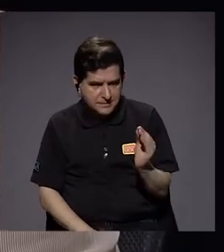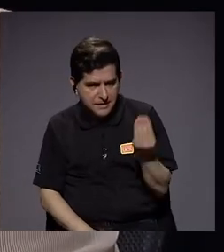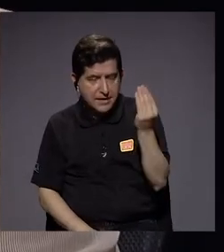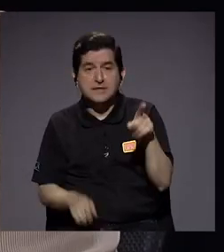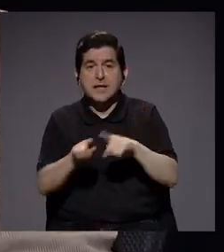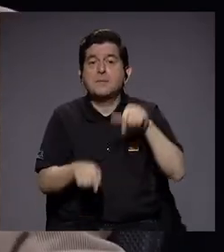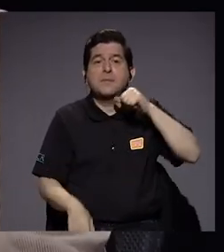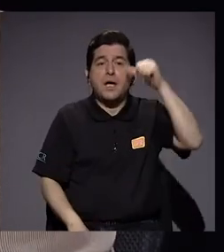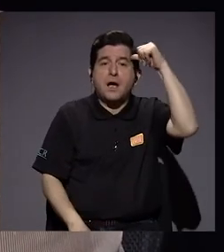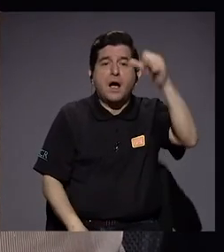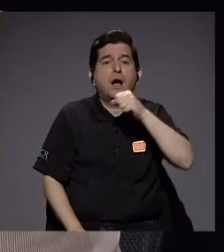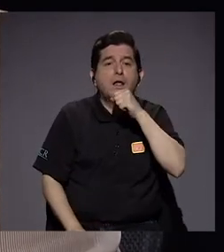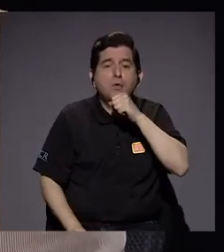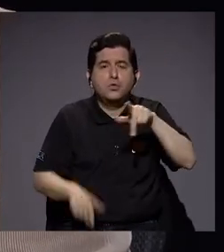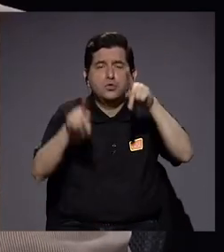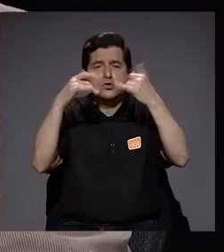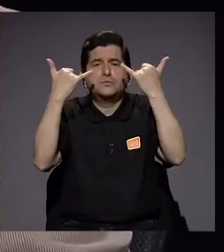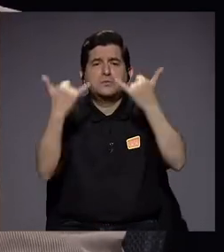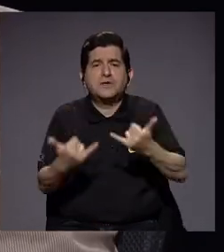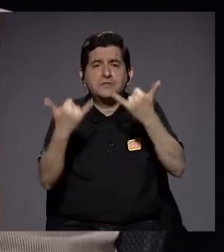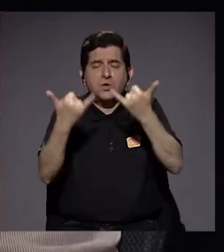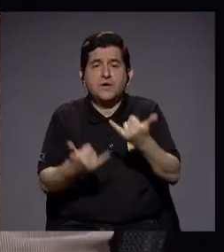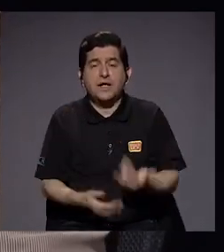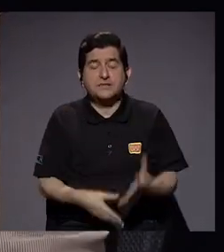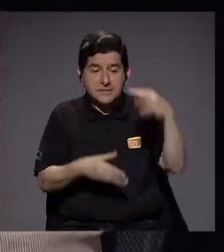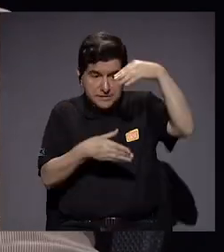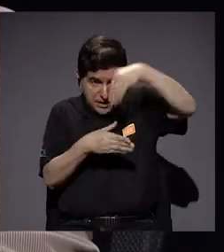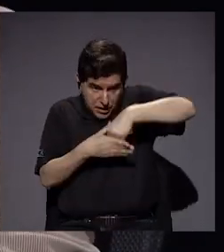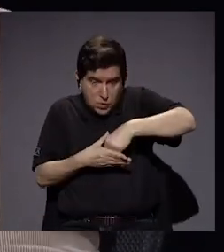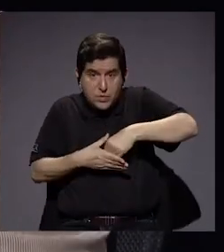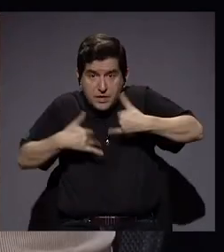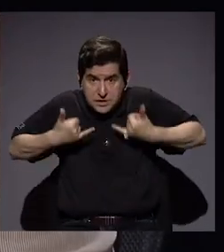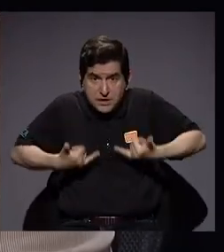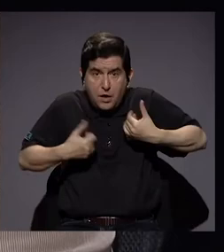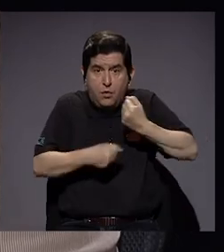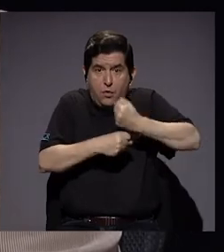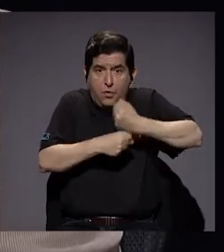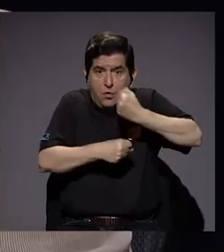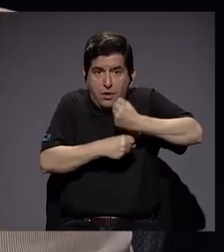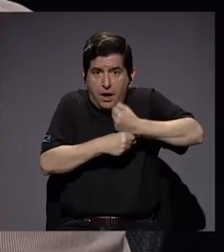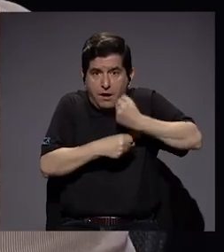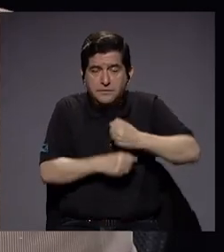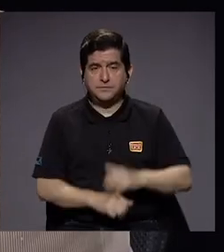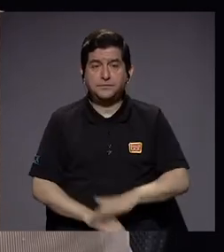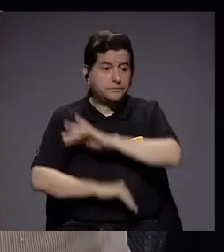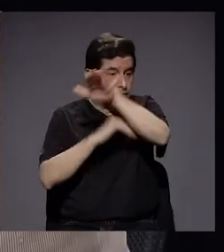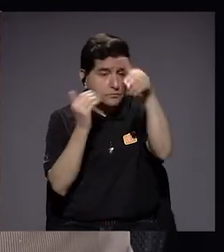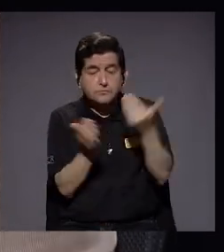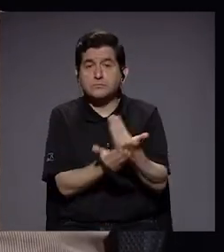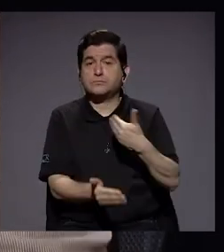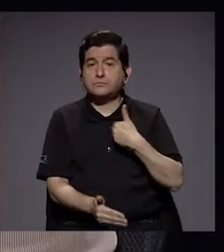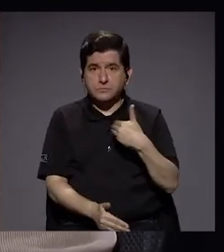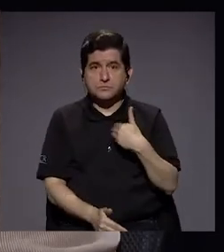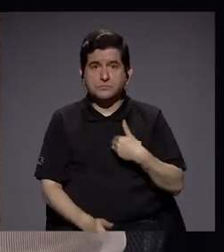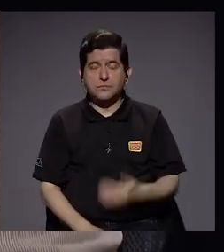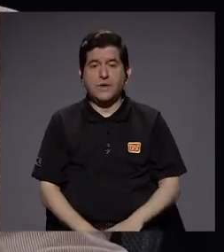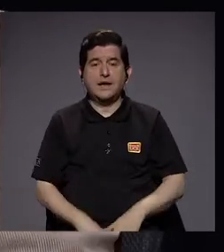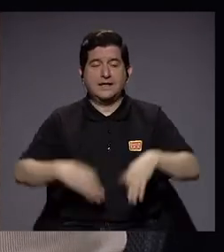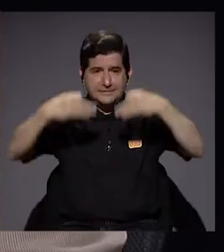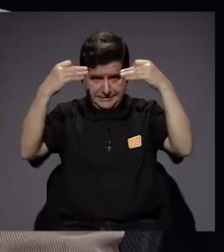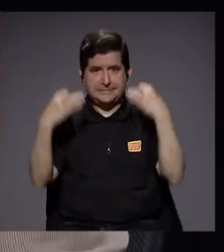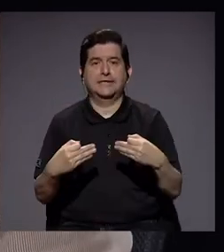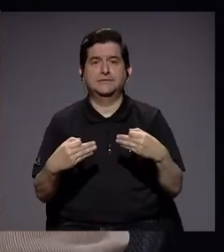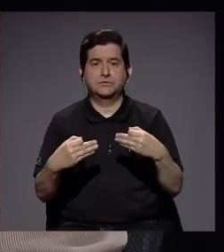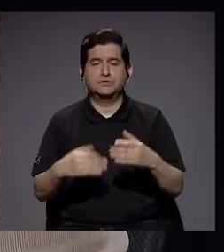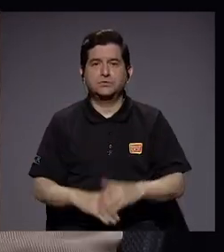incluso adultos mayores, ya las personas que estamos incorporadas trabajando también. Todos tenemos entonces que tomar